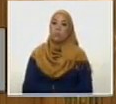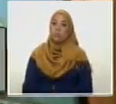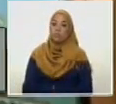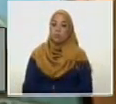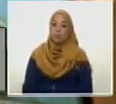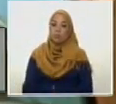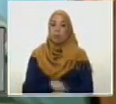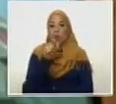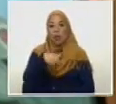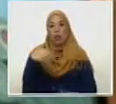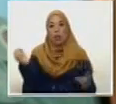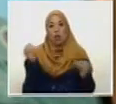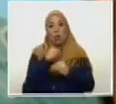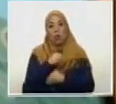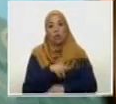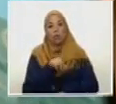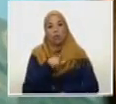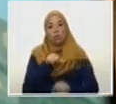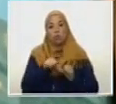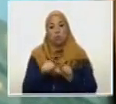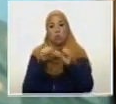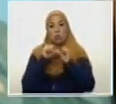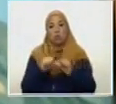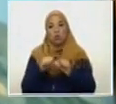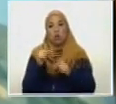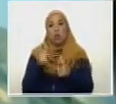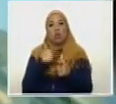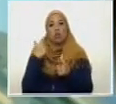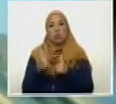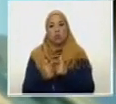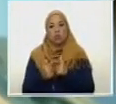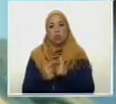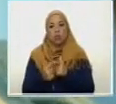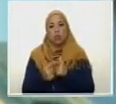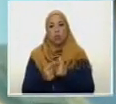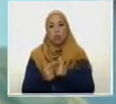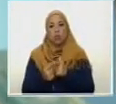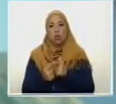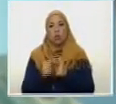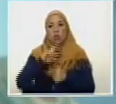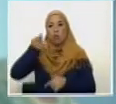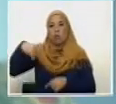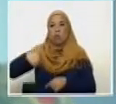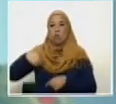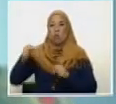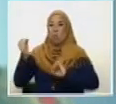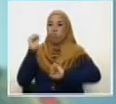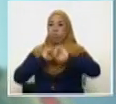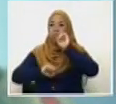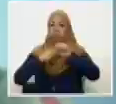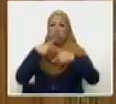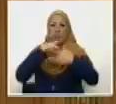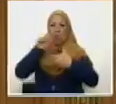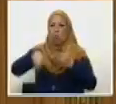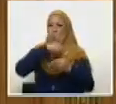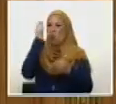En este acuerdo seguimos mostrando entonces nuestro rechazo total